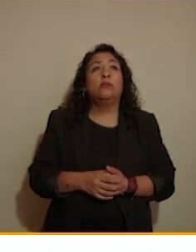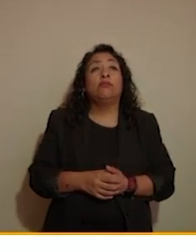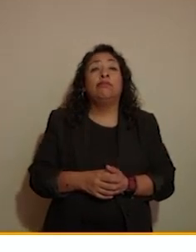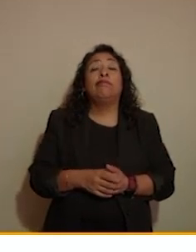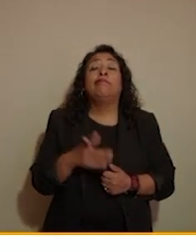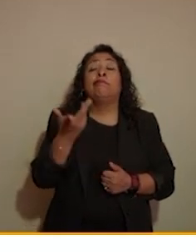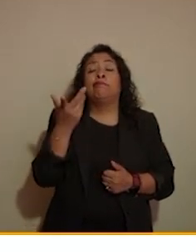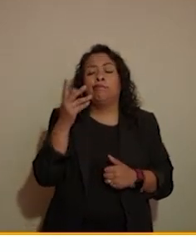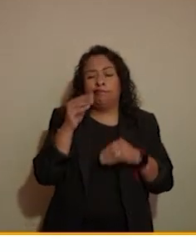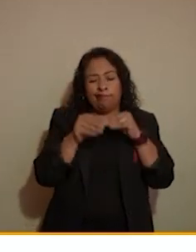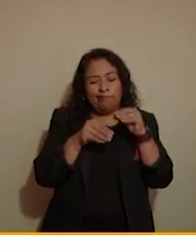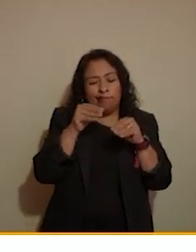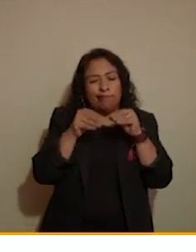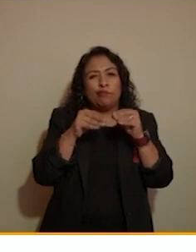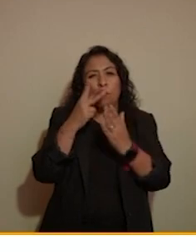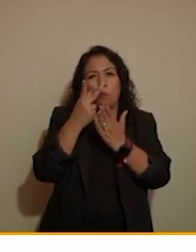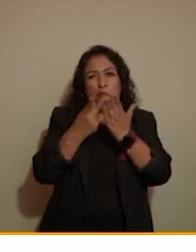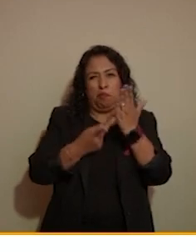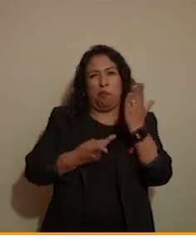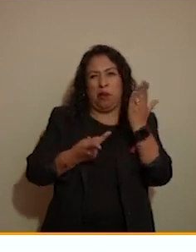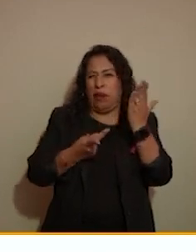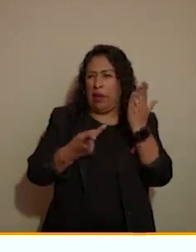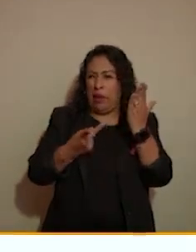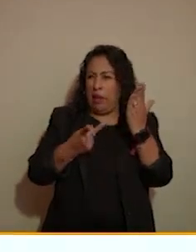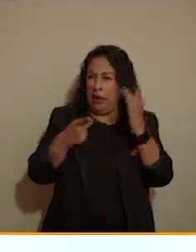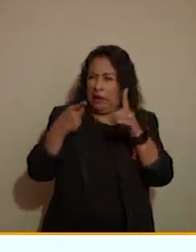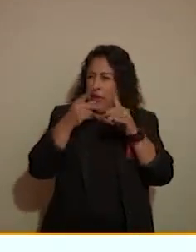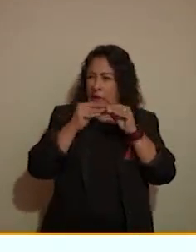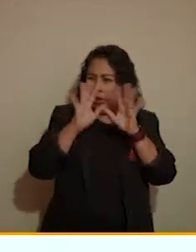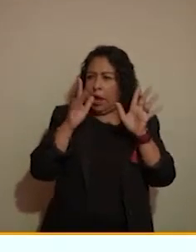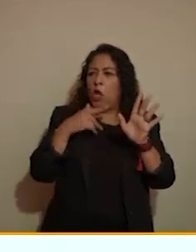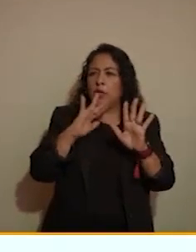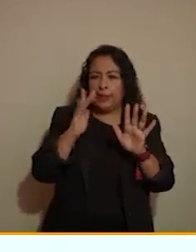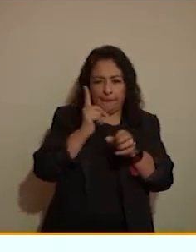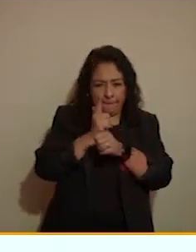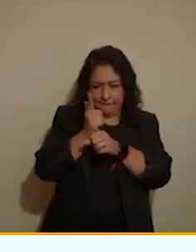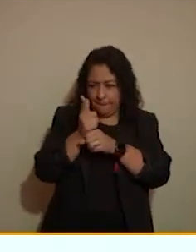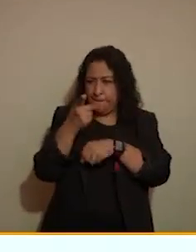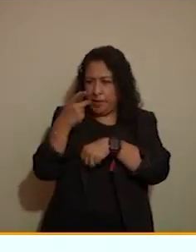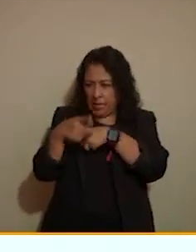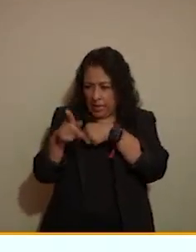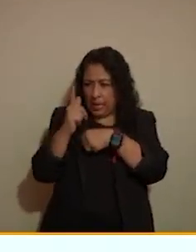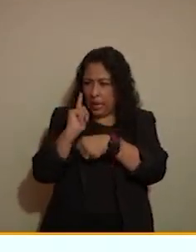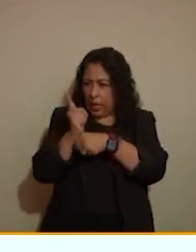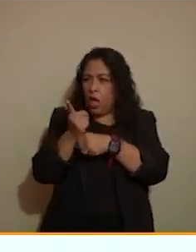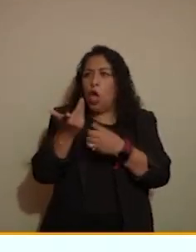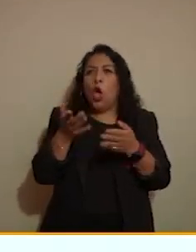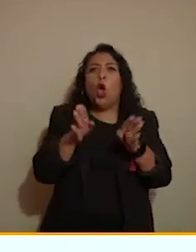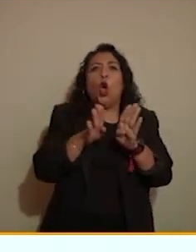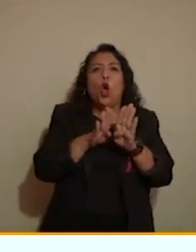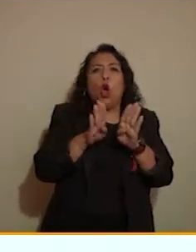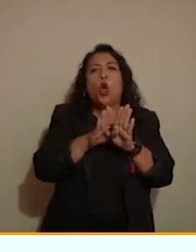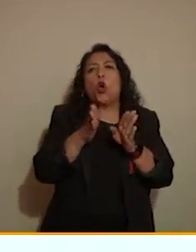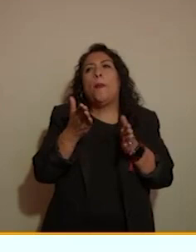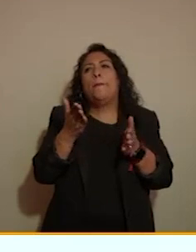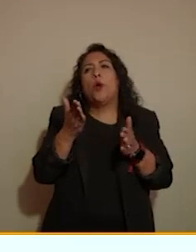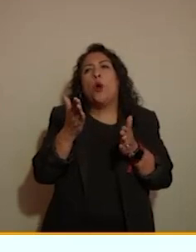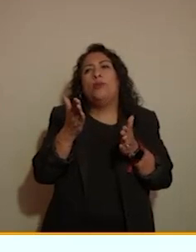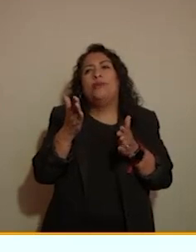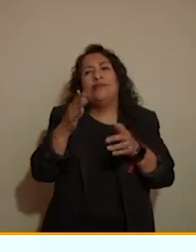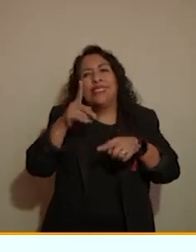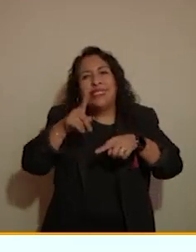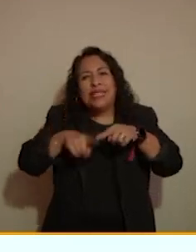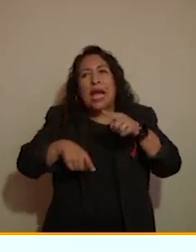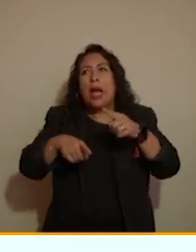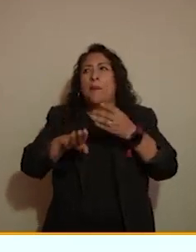elaborar y poner en marcha un plan de acción concreto, ¿no? Una vez que hemos identificado los riesgos, pues cómo los vamos a mitigar, cómo los